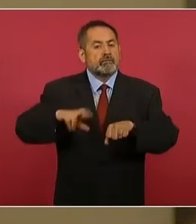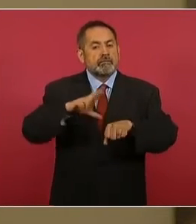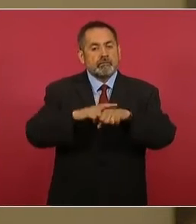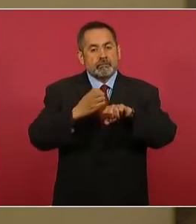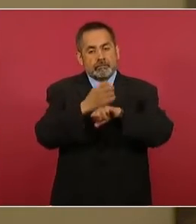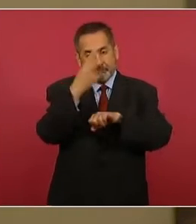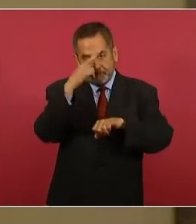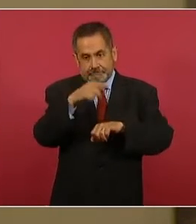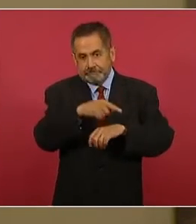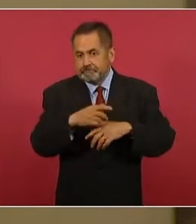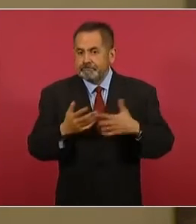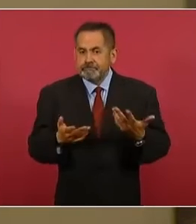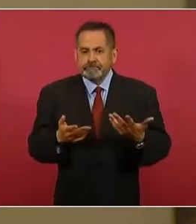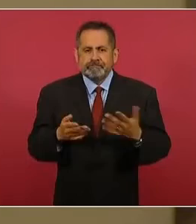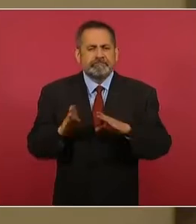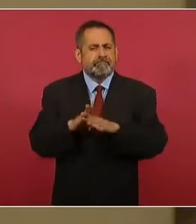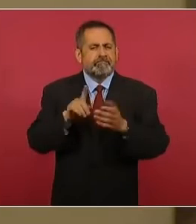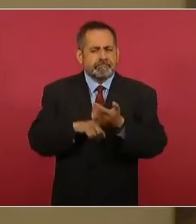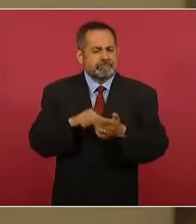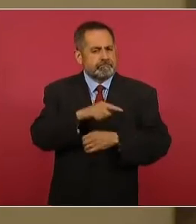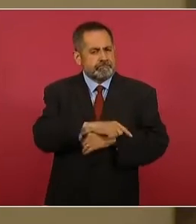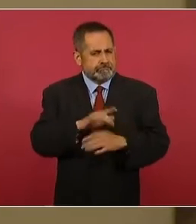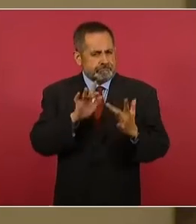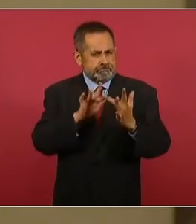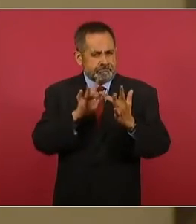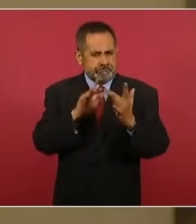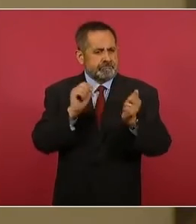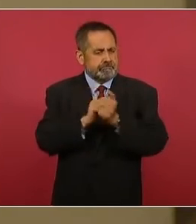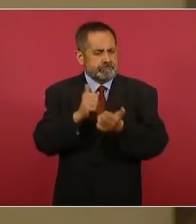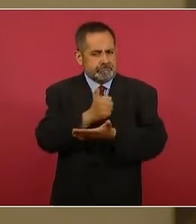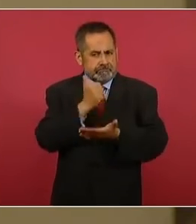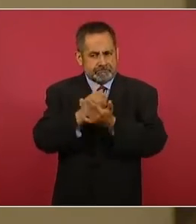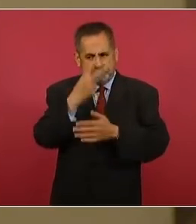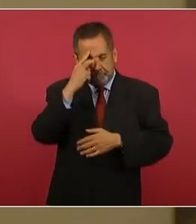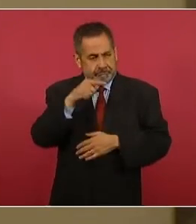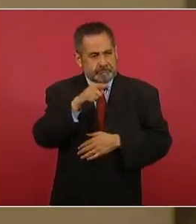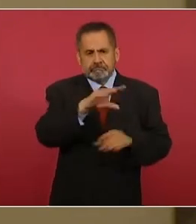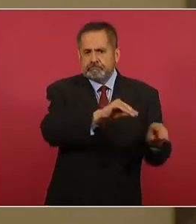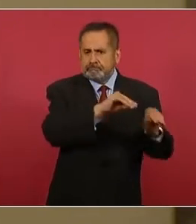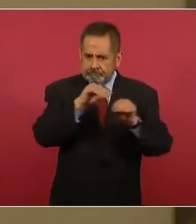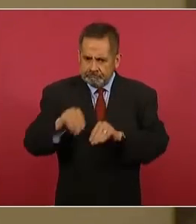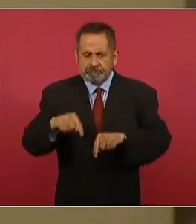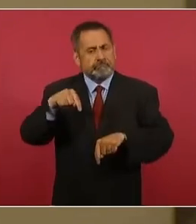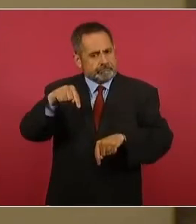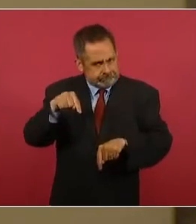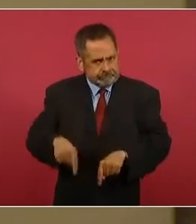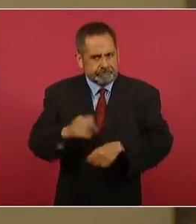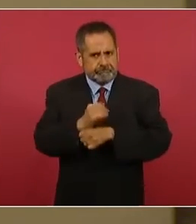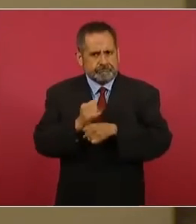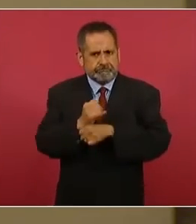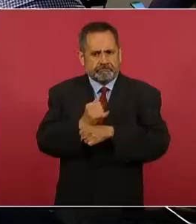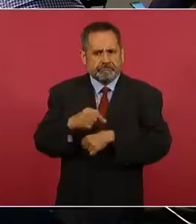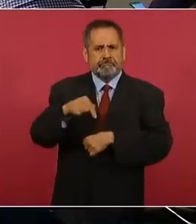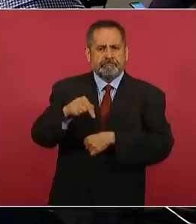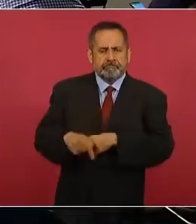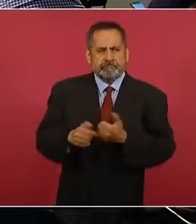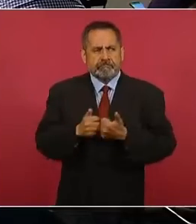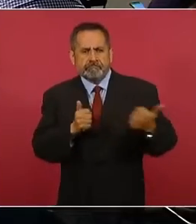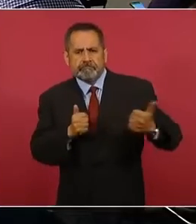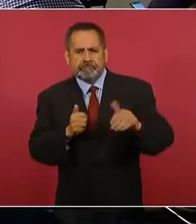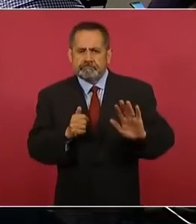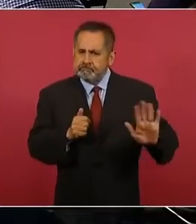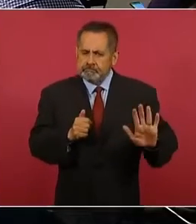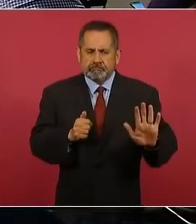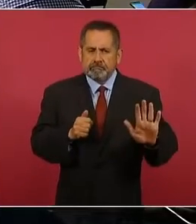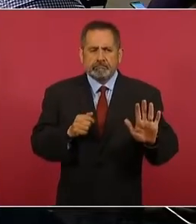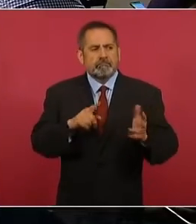ustedes están pues en comunicación con la Ciudad de México para que se radiquen aquí las investigaciones y sean de forma independiente y no